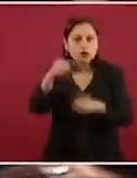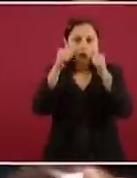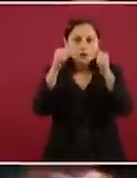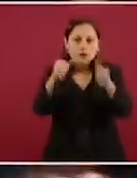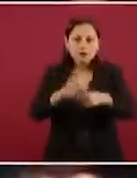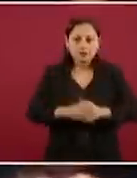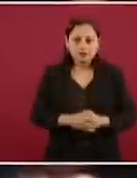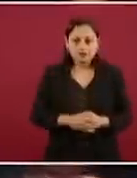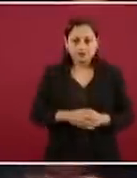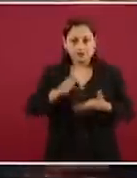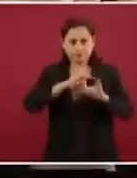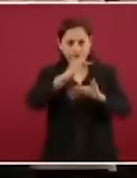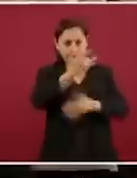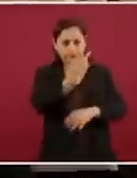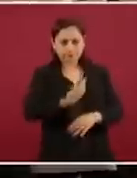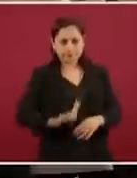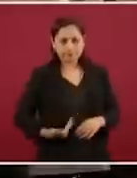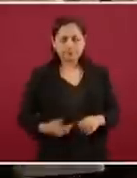Gracias, presidente. Sí.